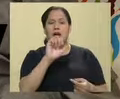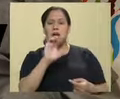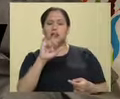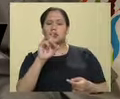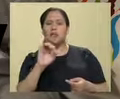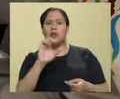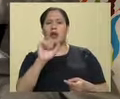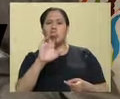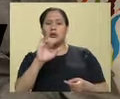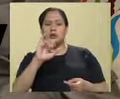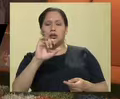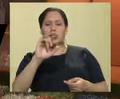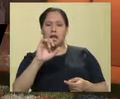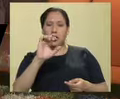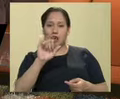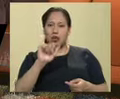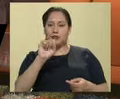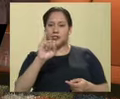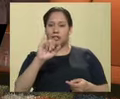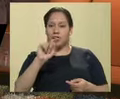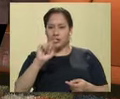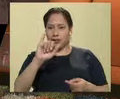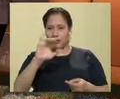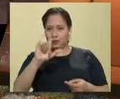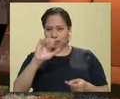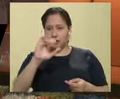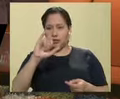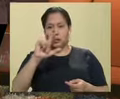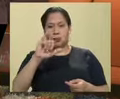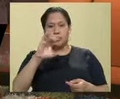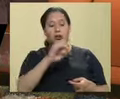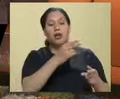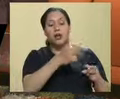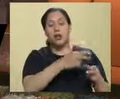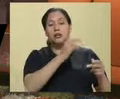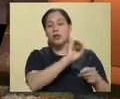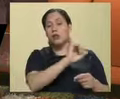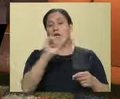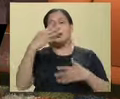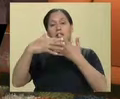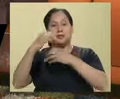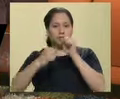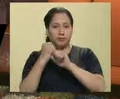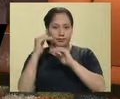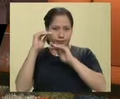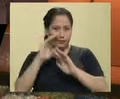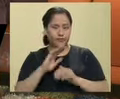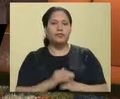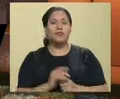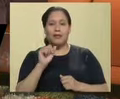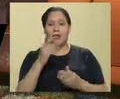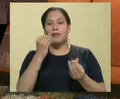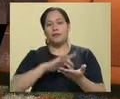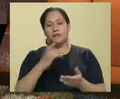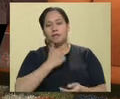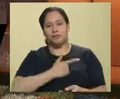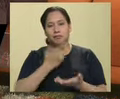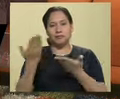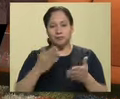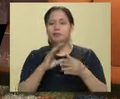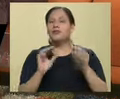Yo te diría alrededor de los 15 años. De los 15. Hasta los 15 años, sí. Es importante. Pues así muchísimas es. Gracias, al contrario, doctor, como con siempre. Con mucho gusto estar aquí con ustedes.